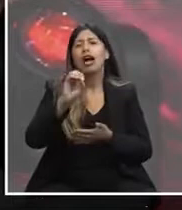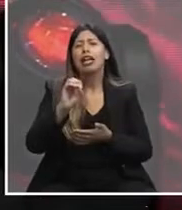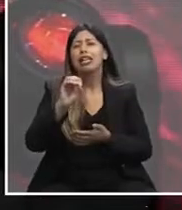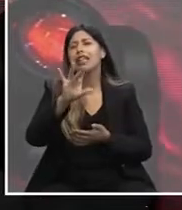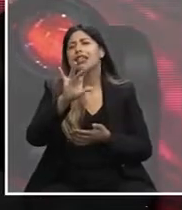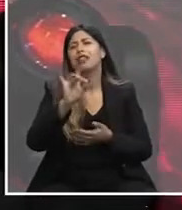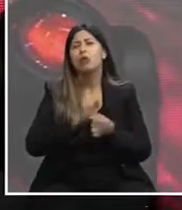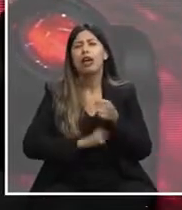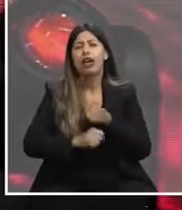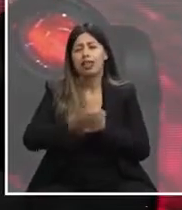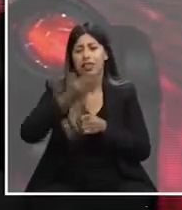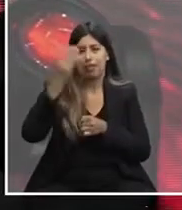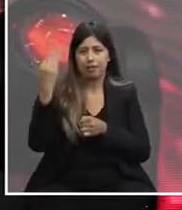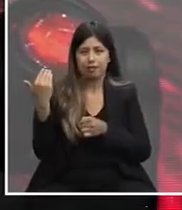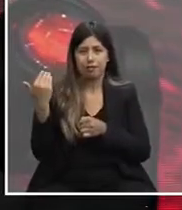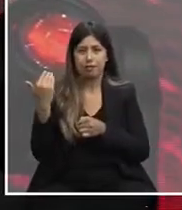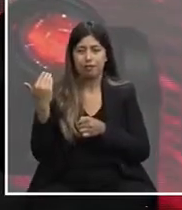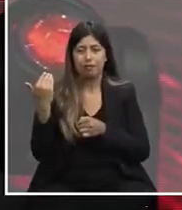años,